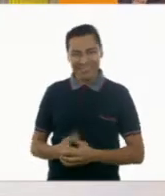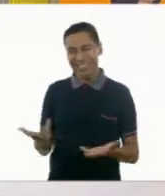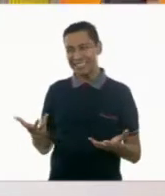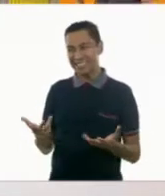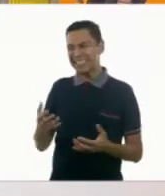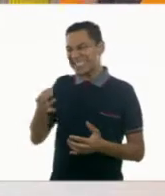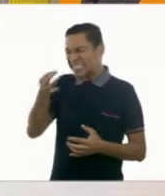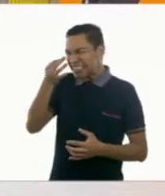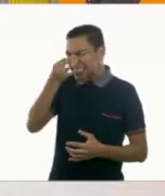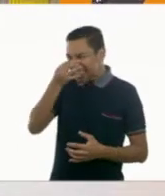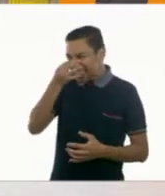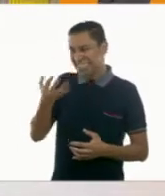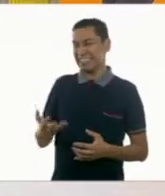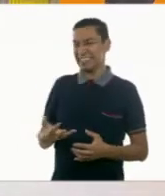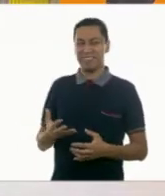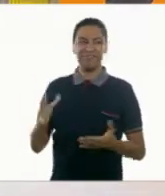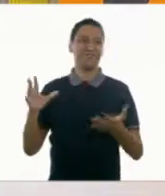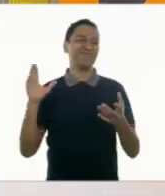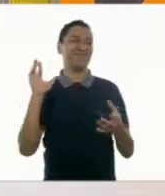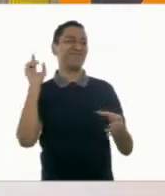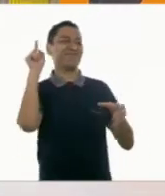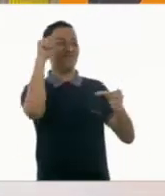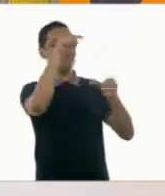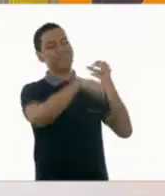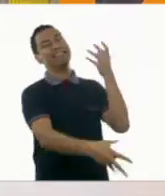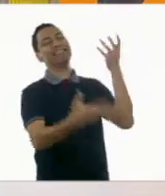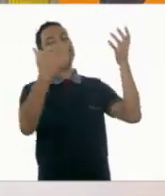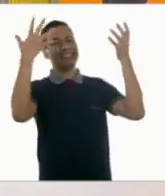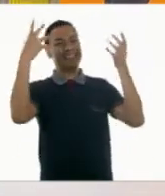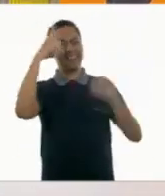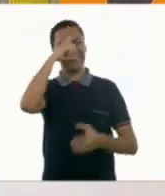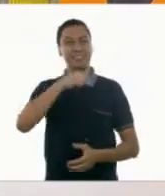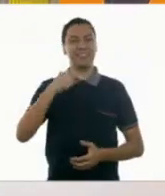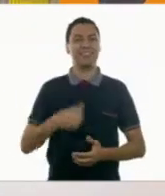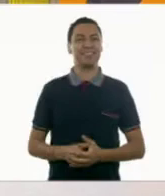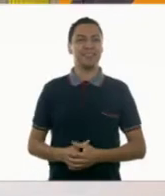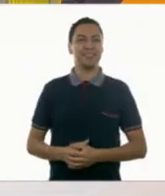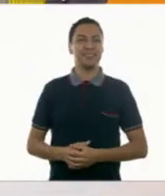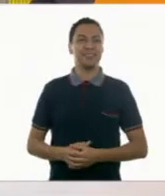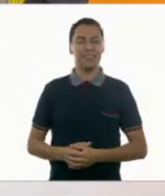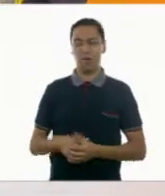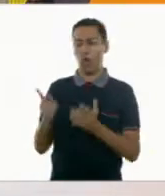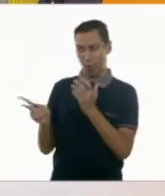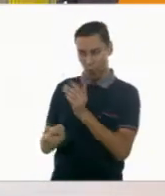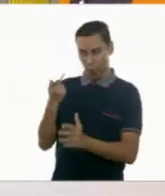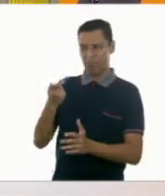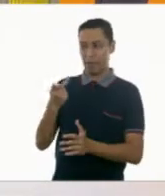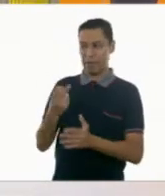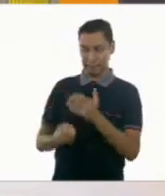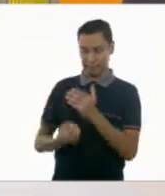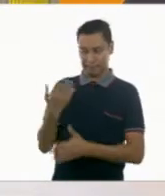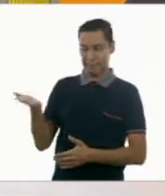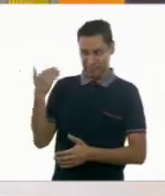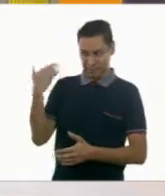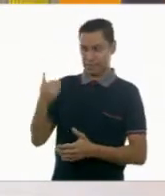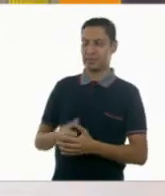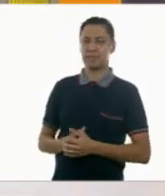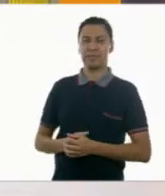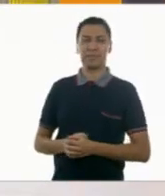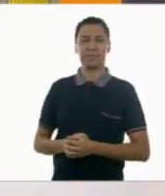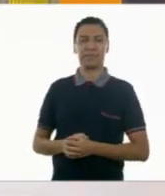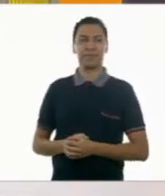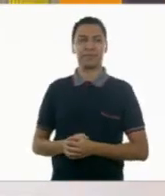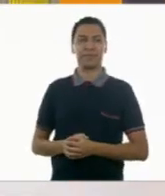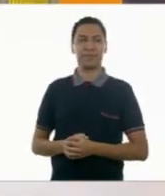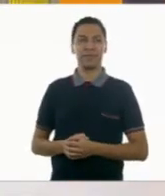Casi, casi, casi, casi. Se fue de más. Va de nuevo. Va de nuevo. De que,